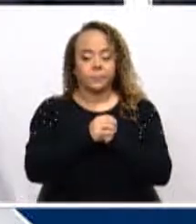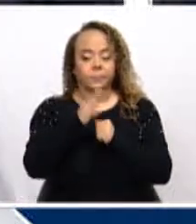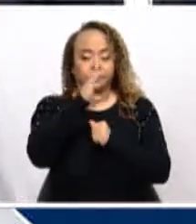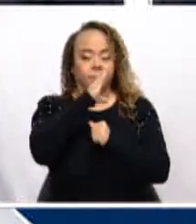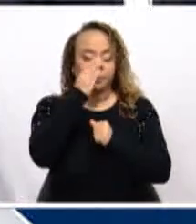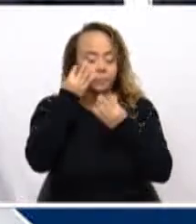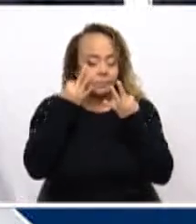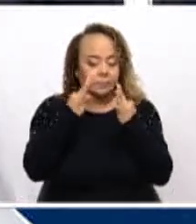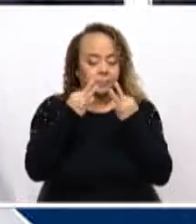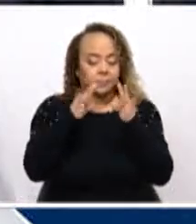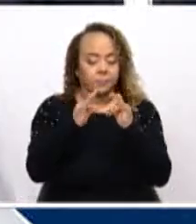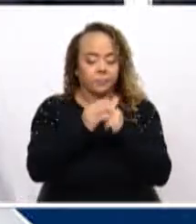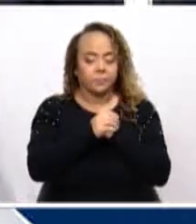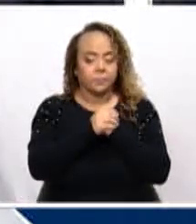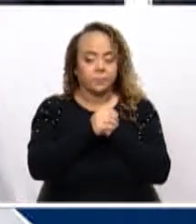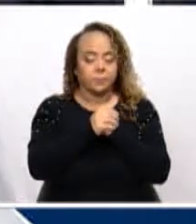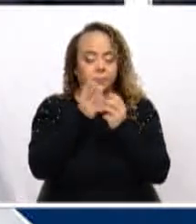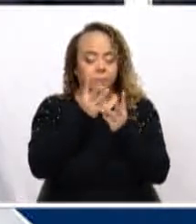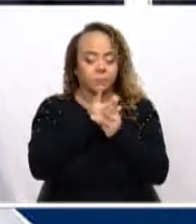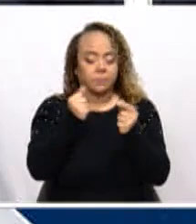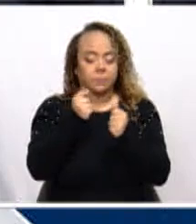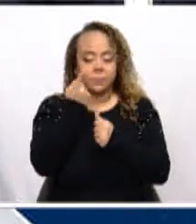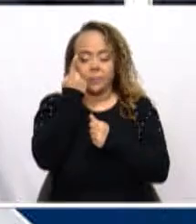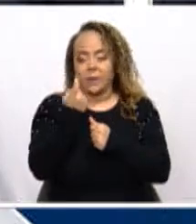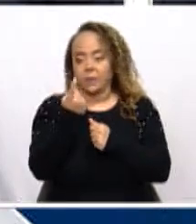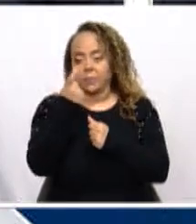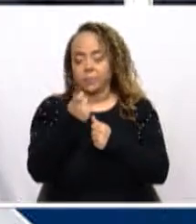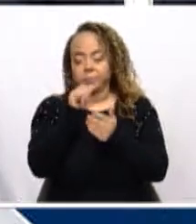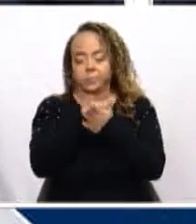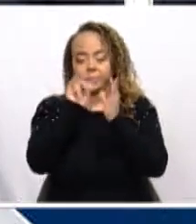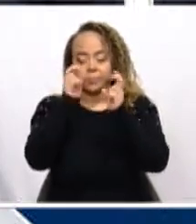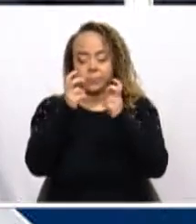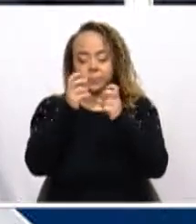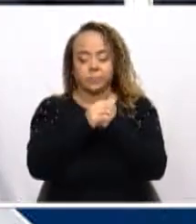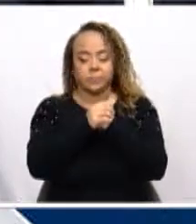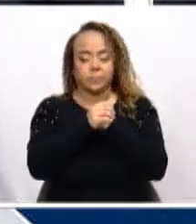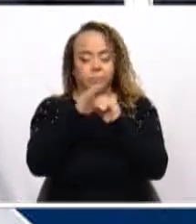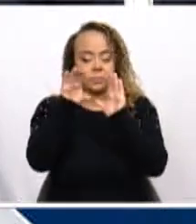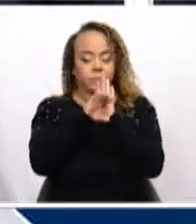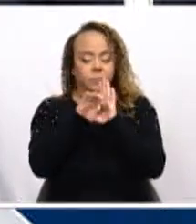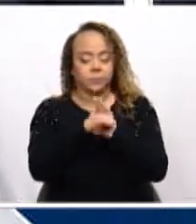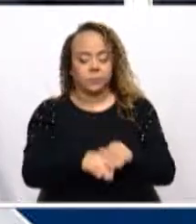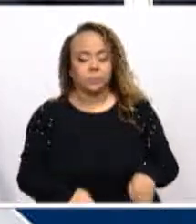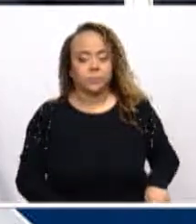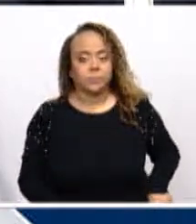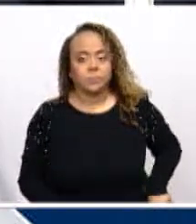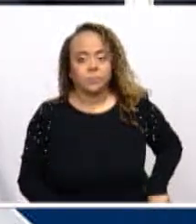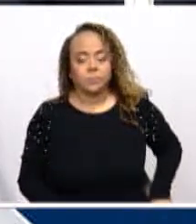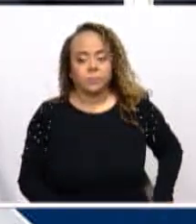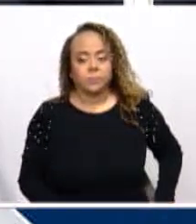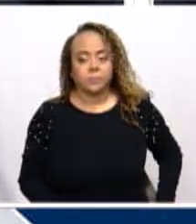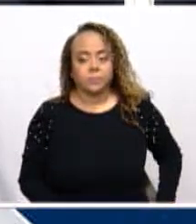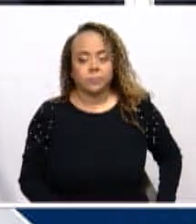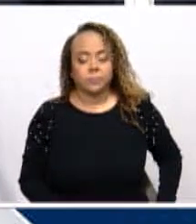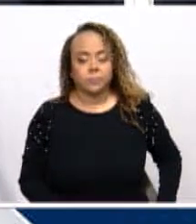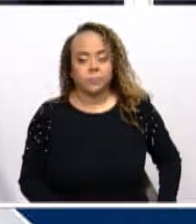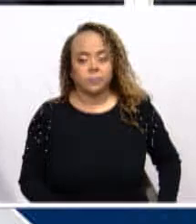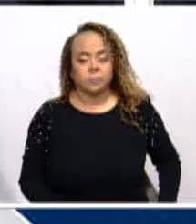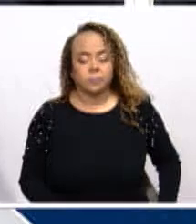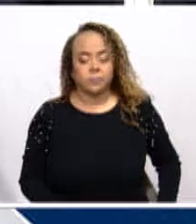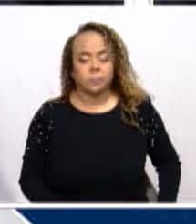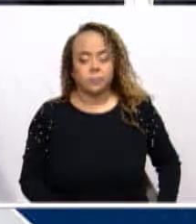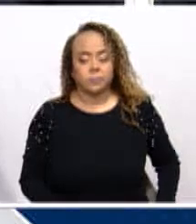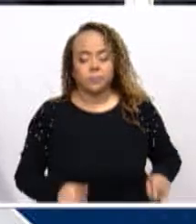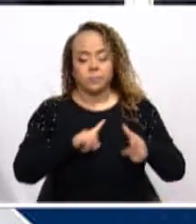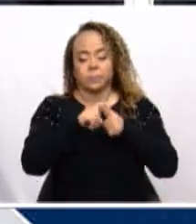trató de solventar la ausencia en el evento de Estela fotos y creo que se van estas imágenes que estaban correcto en todo esto